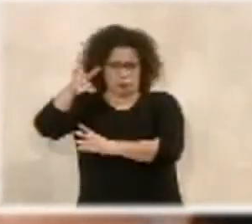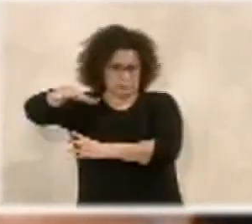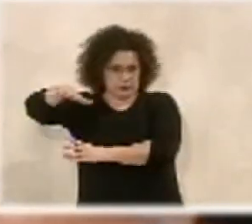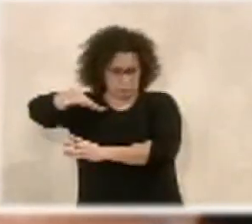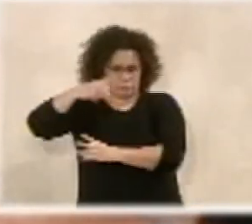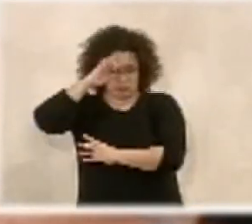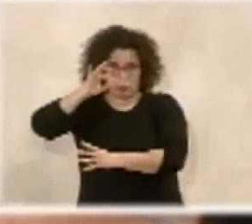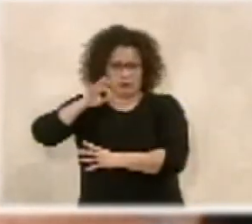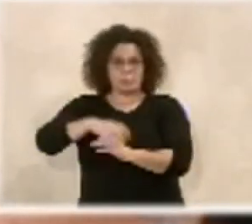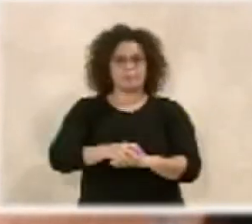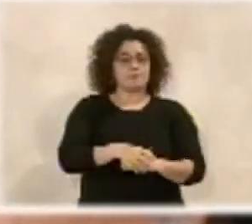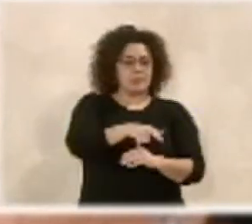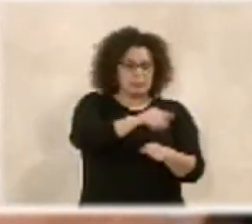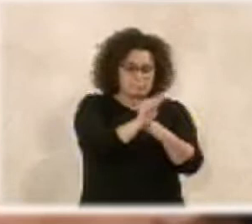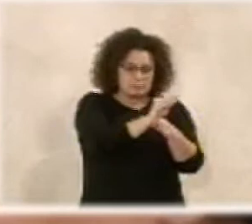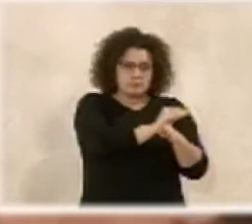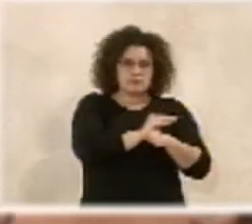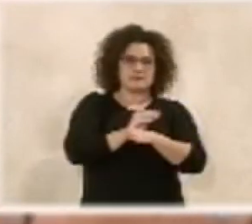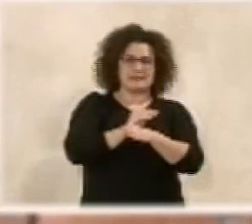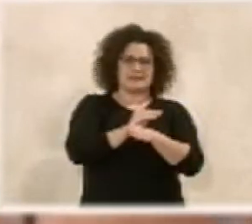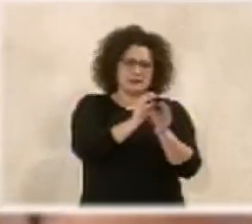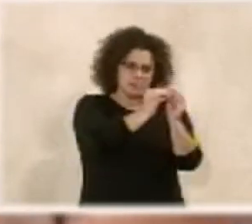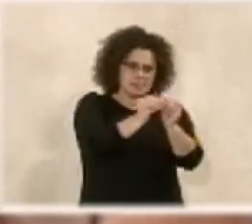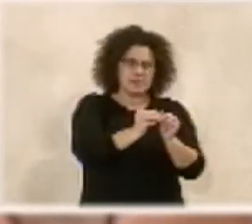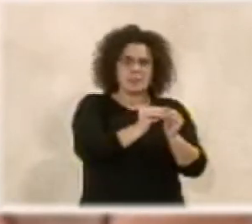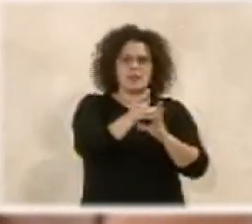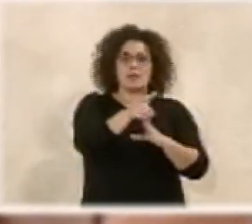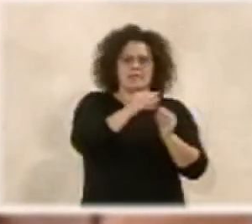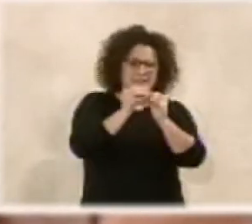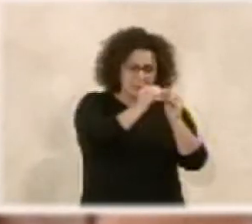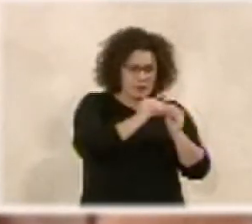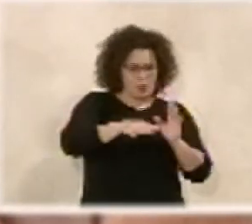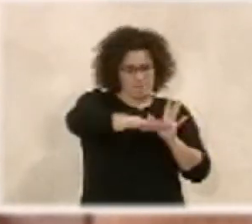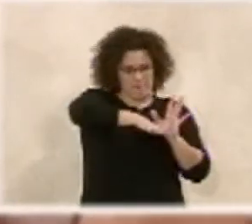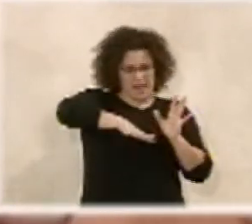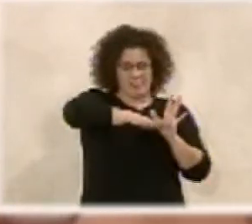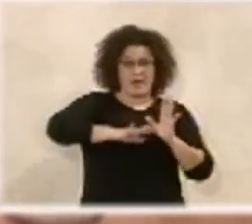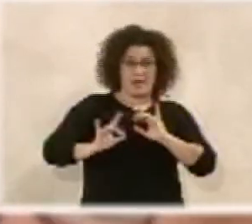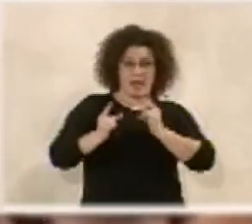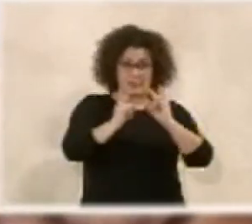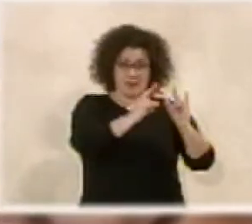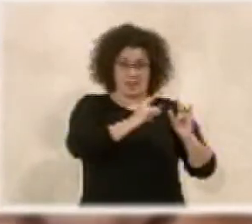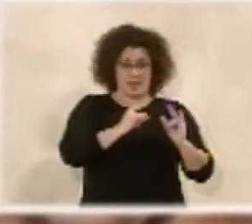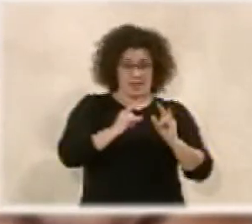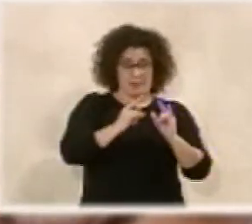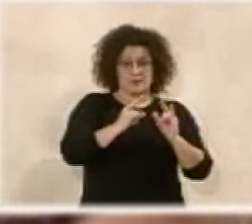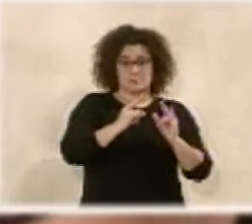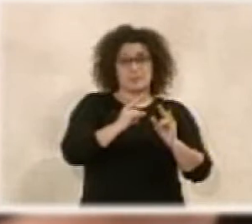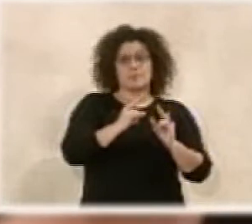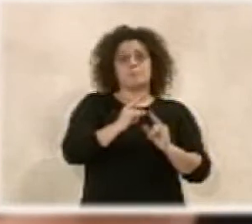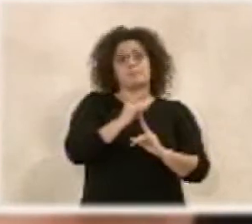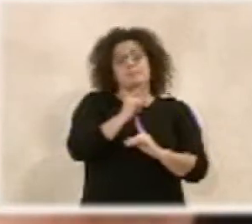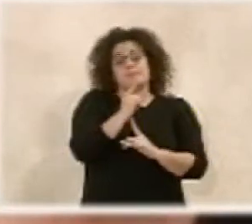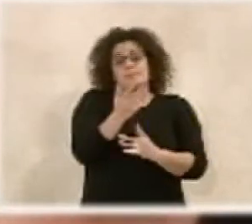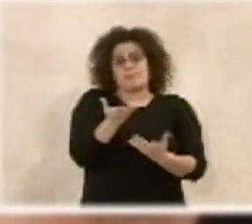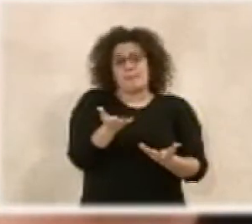evidentemente, y que aquello se acometa una intervención y se conviertan en unas plazas, esos jardines, bueno, y luego, aunque